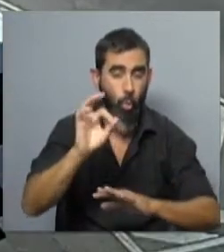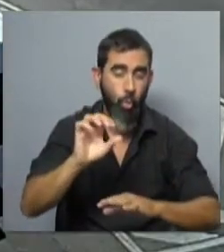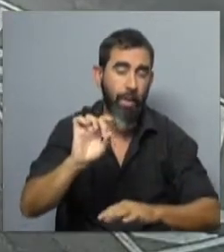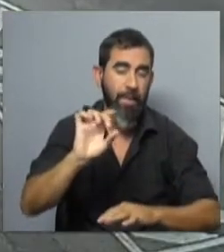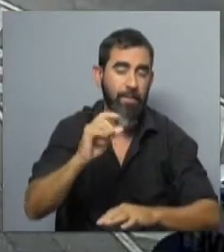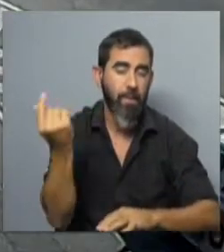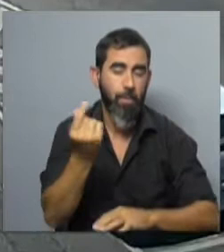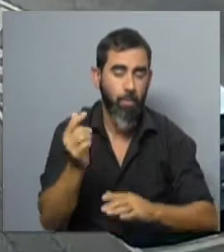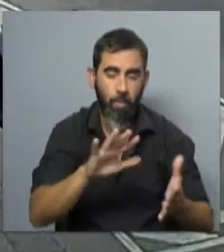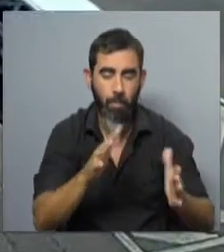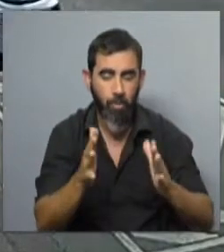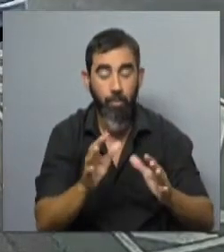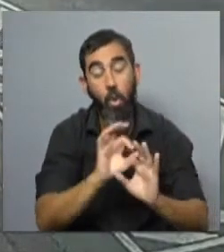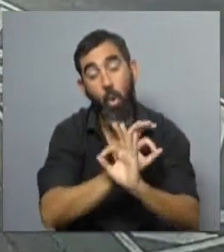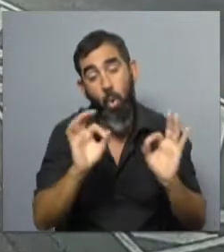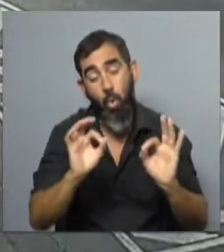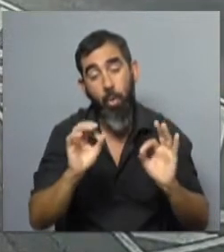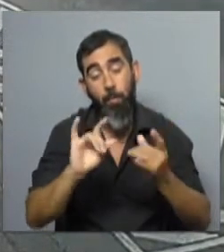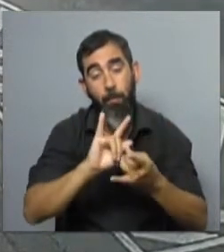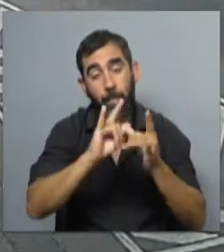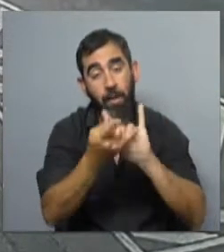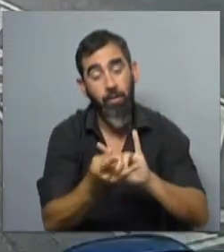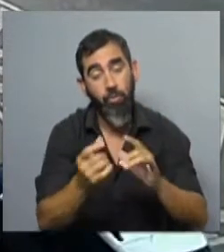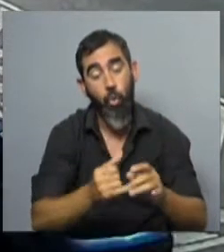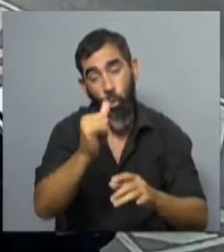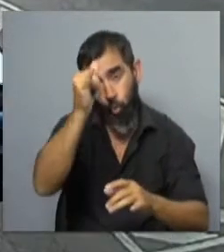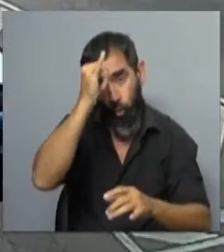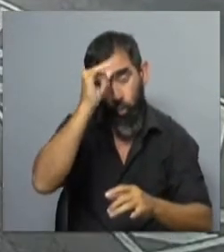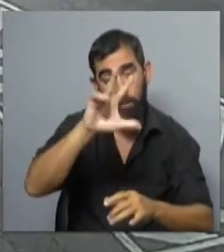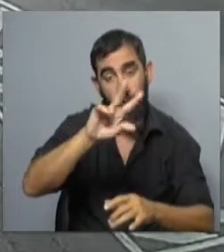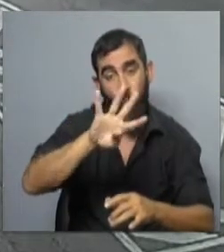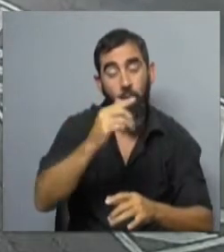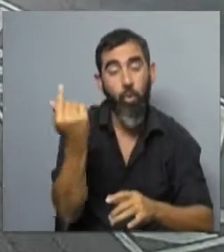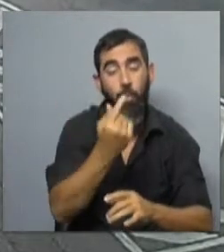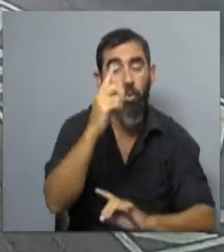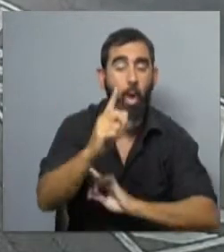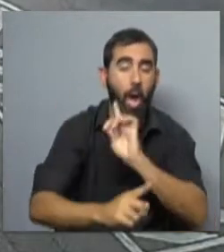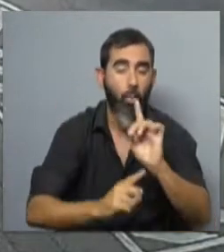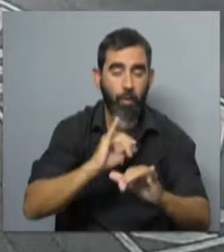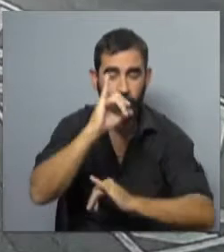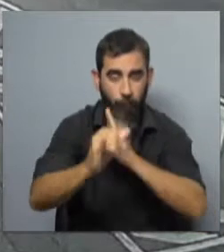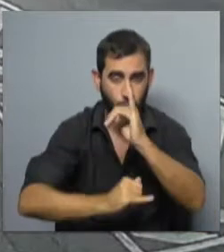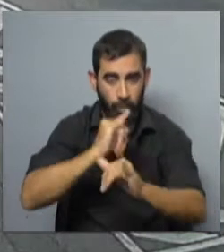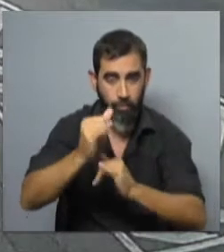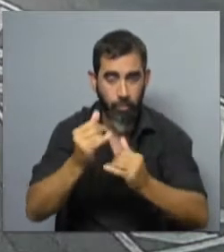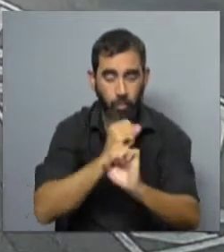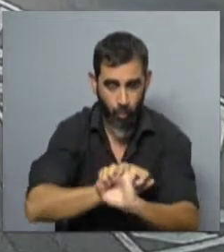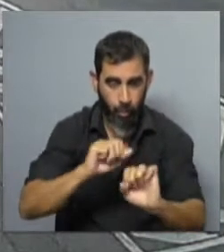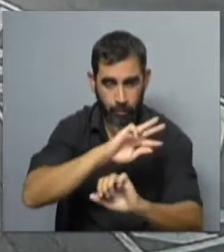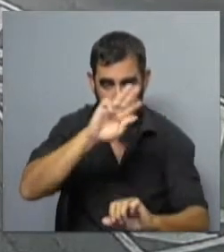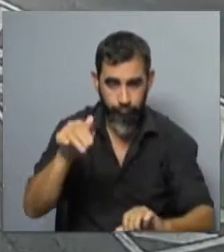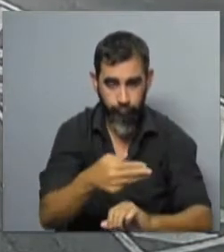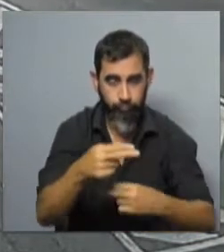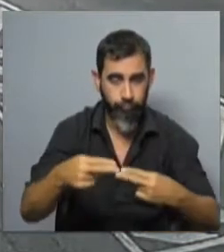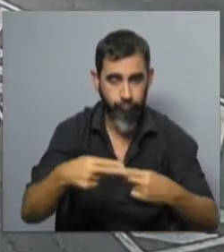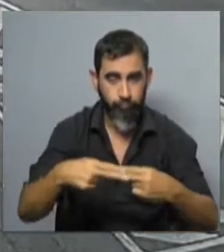15 minutos aproximadamente, o desde el Palacio Legislativo hasta Colón, 34 minutos. Algunas de las informaciones a las que ustedes pueden acceder en las